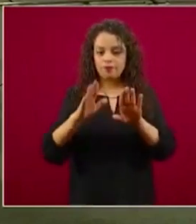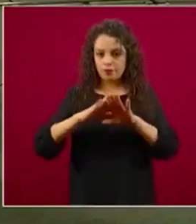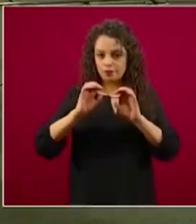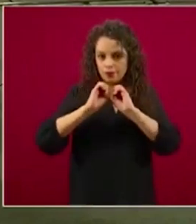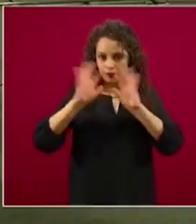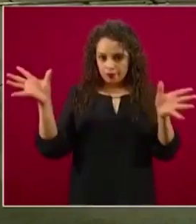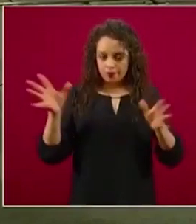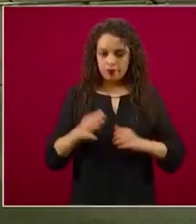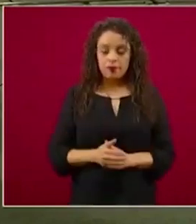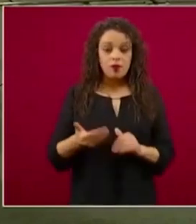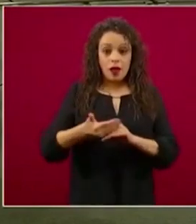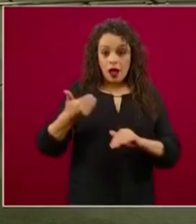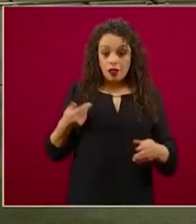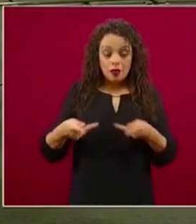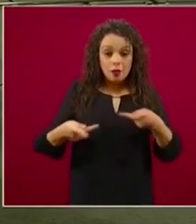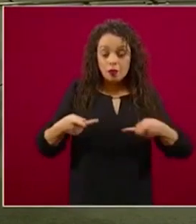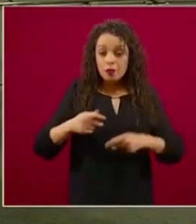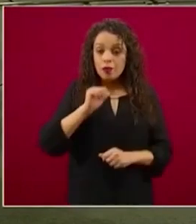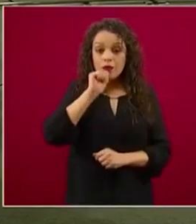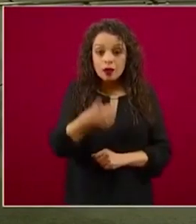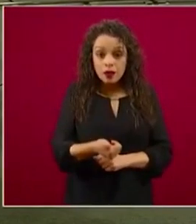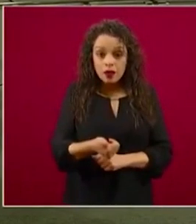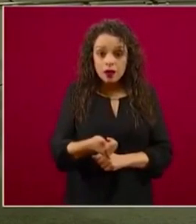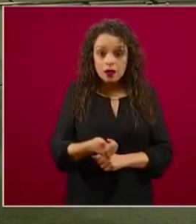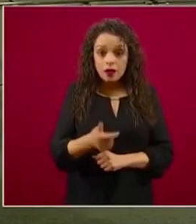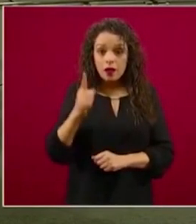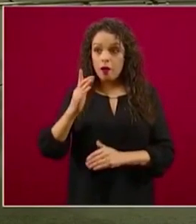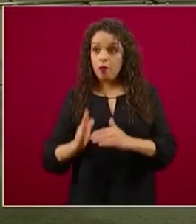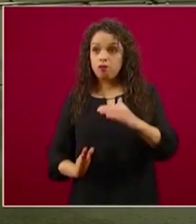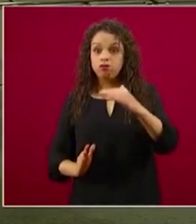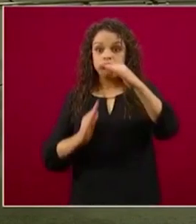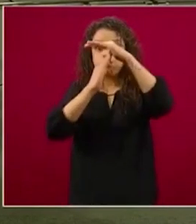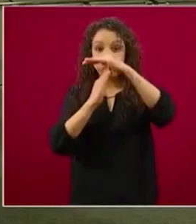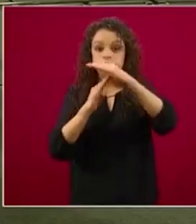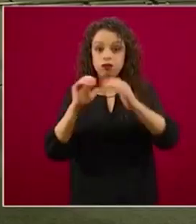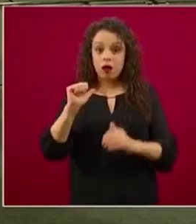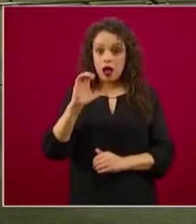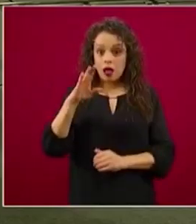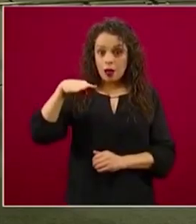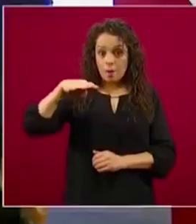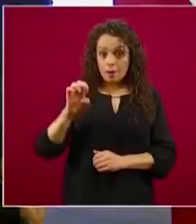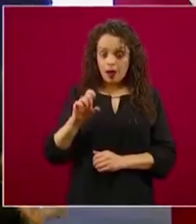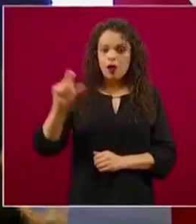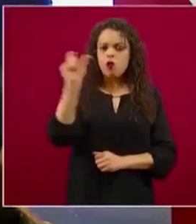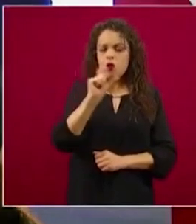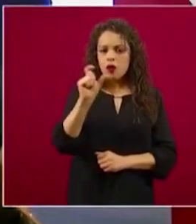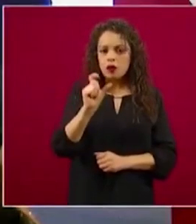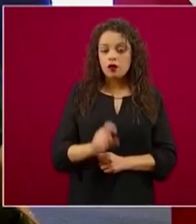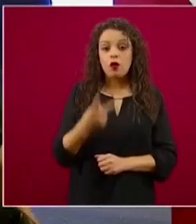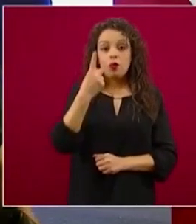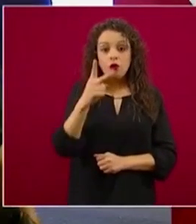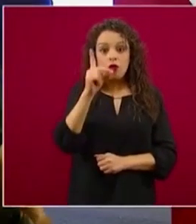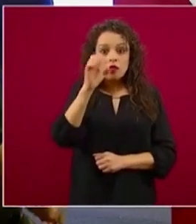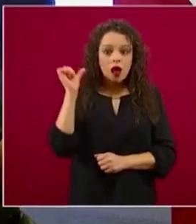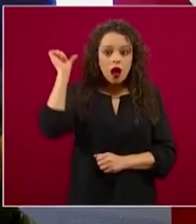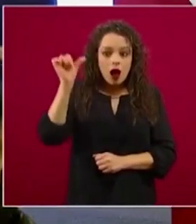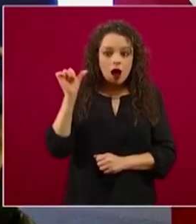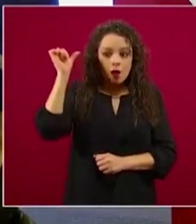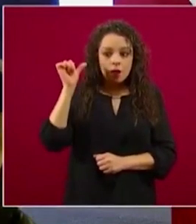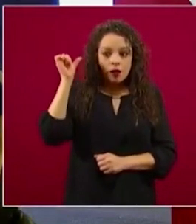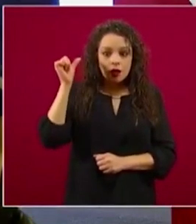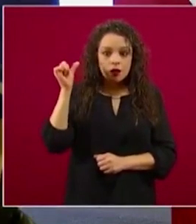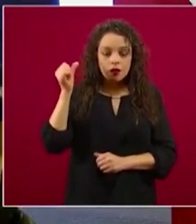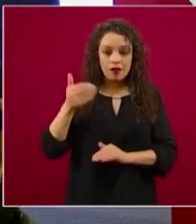Sin intervenciones, tendríamos el acmé, el punto máximo, lo hubiéramos tenido el 2 de abril, un pico